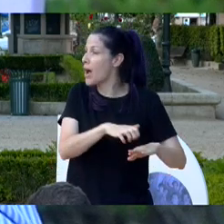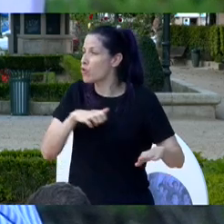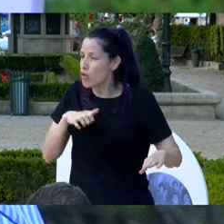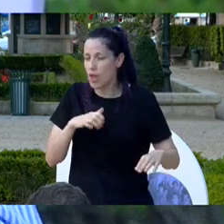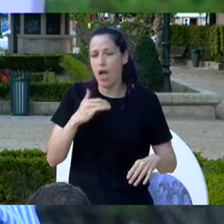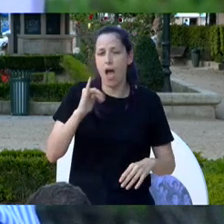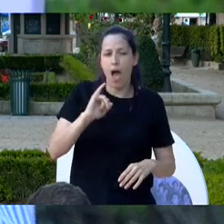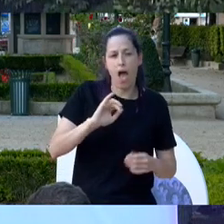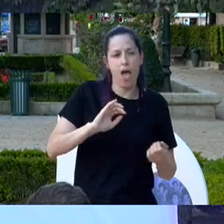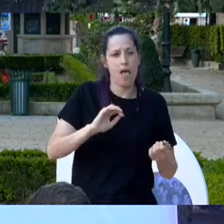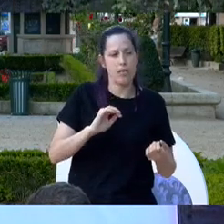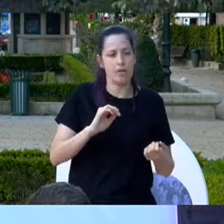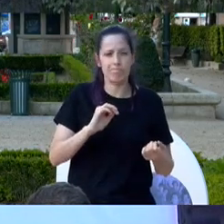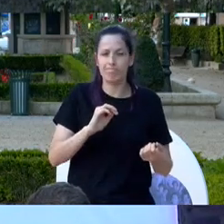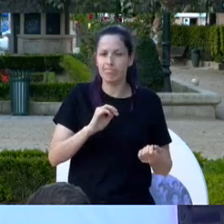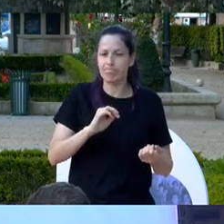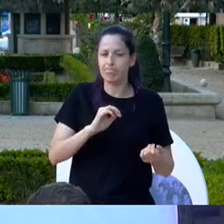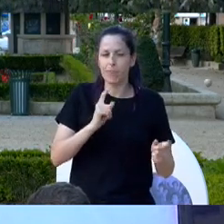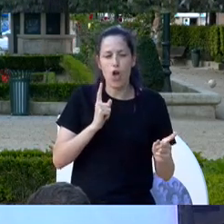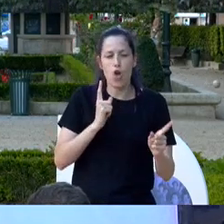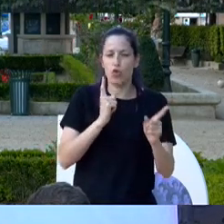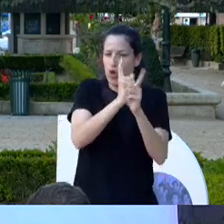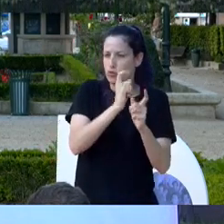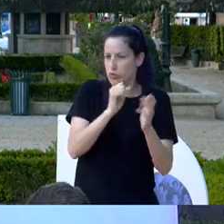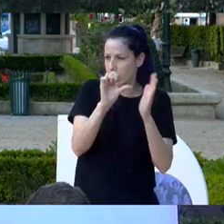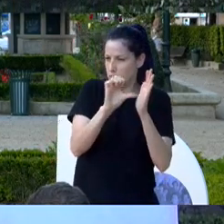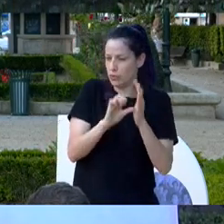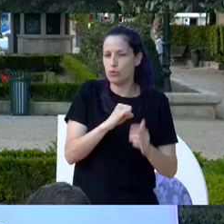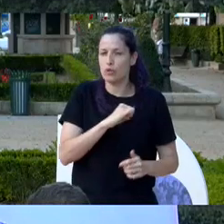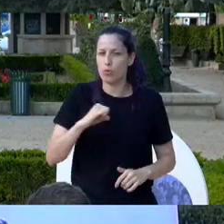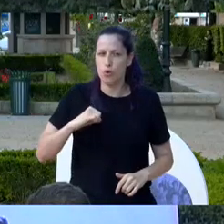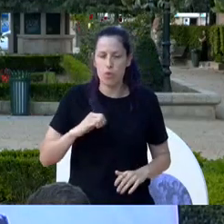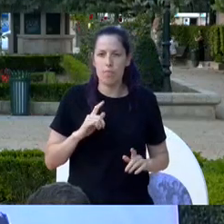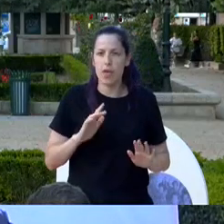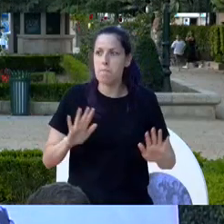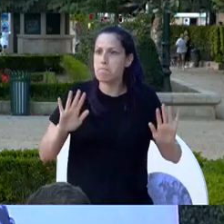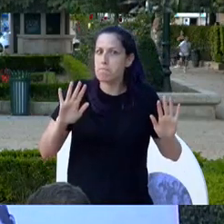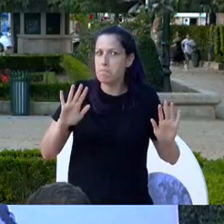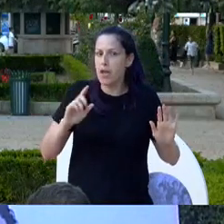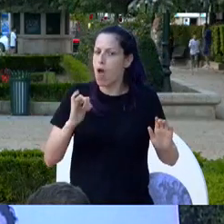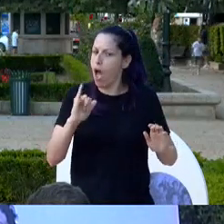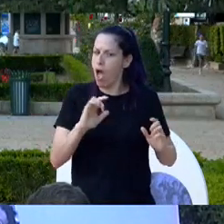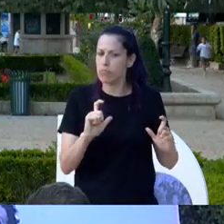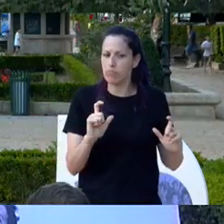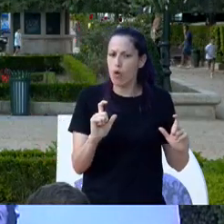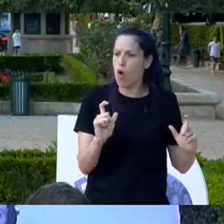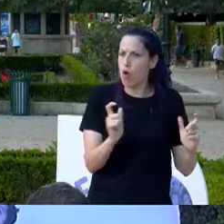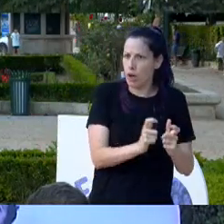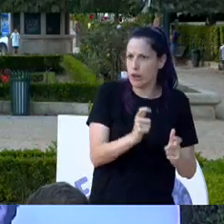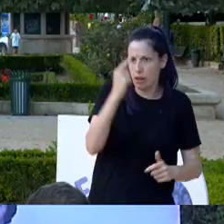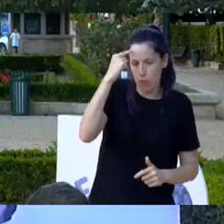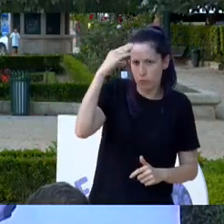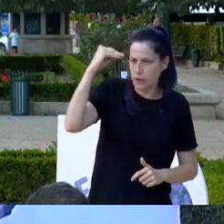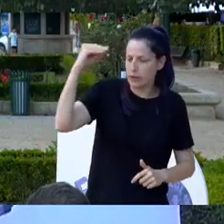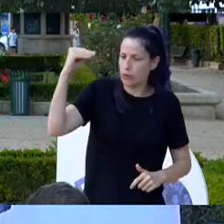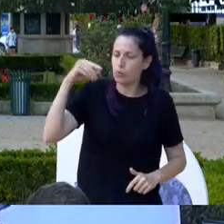reaccionarias estaban en contra dos Estatutos de Autonomía, e, sin embargo, un colectivo de intelectuais,